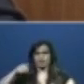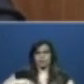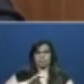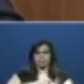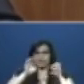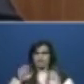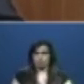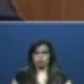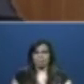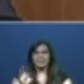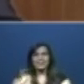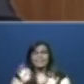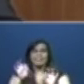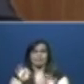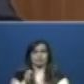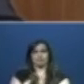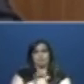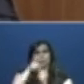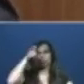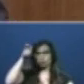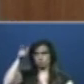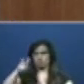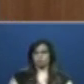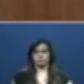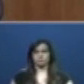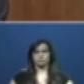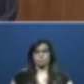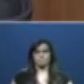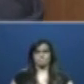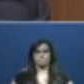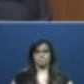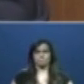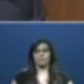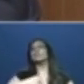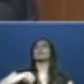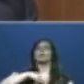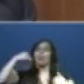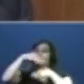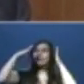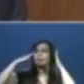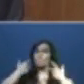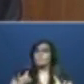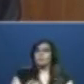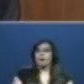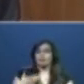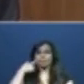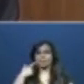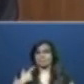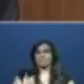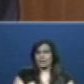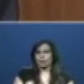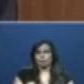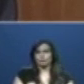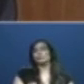en particular a nuestro medio rural la capilaridad de nuestra atención primaria de salud es superior a la de cualquier